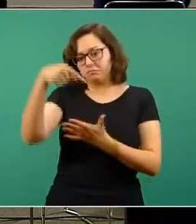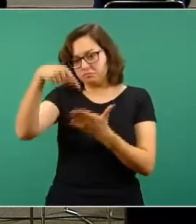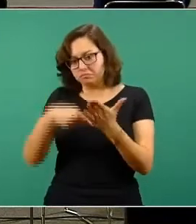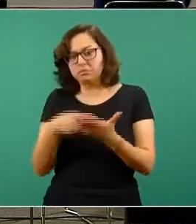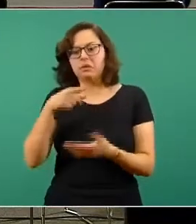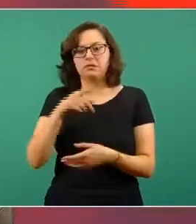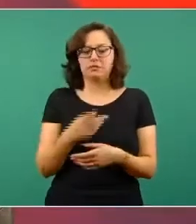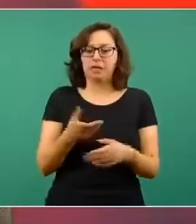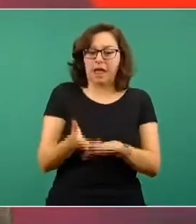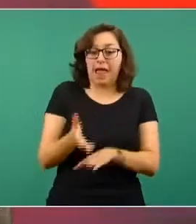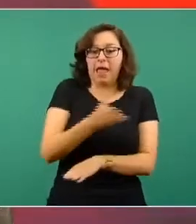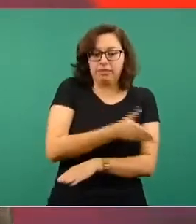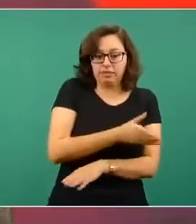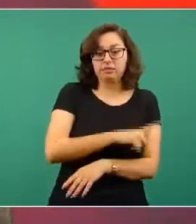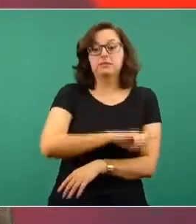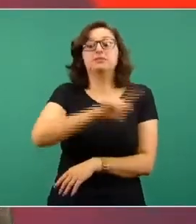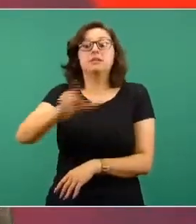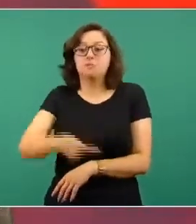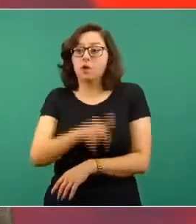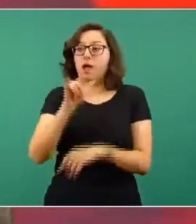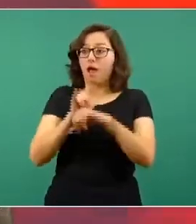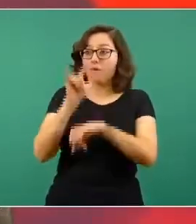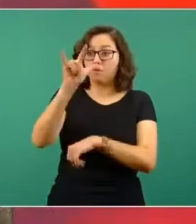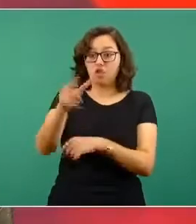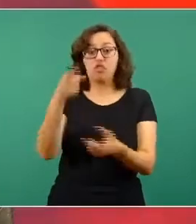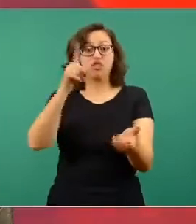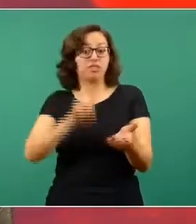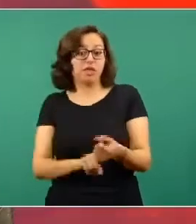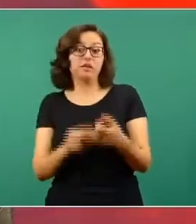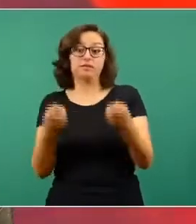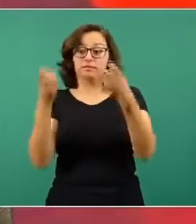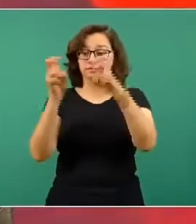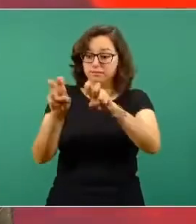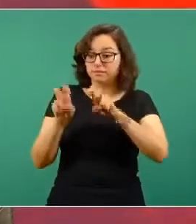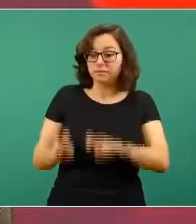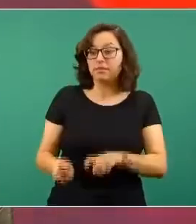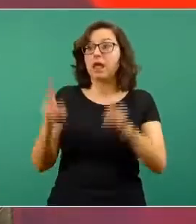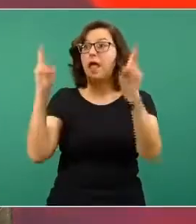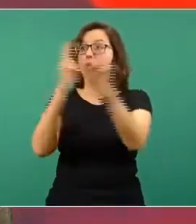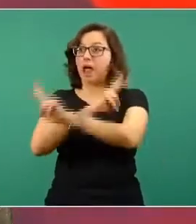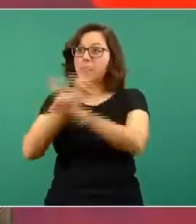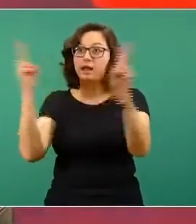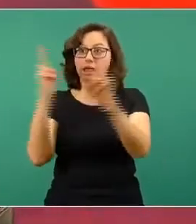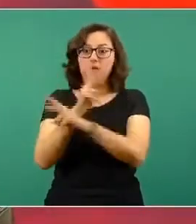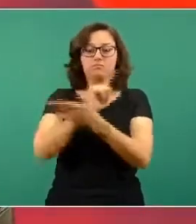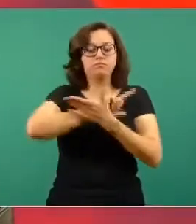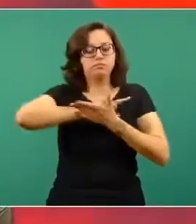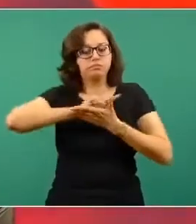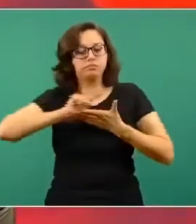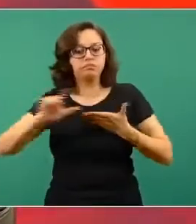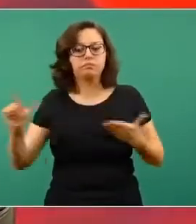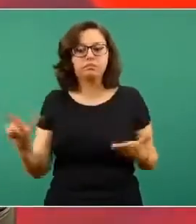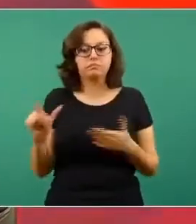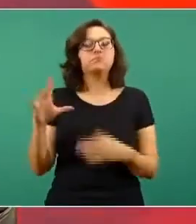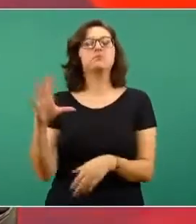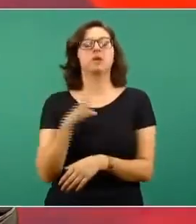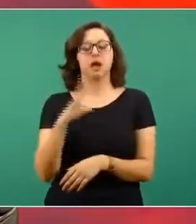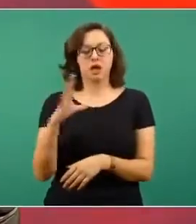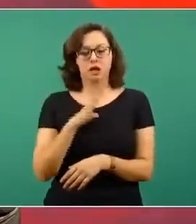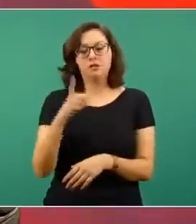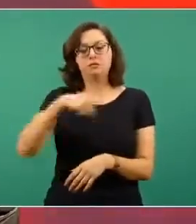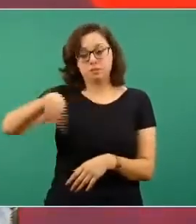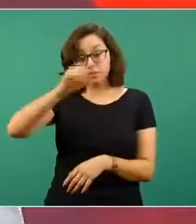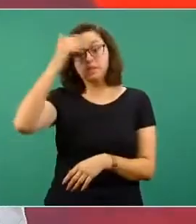al interior de los aviones para efectos de la circulación y el filtrado del aire que se tiene. Recordemos que los aviones